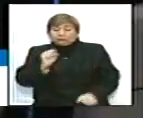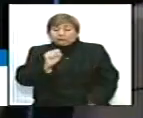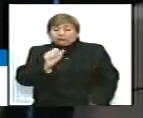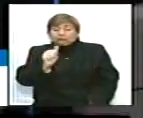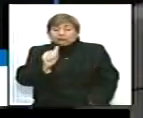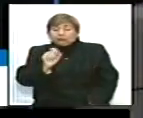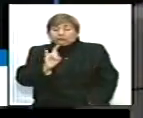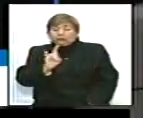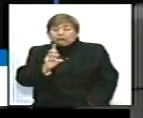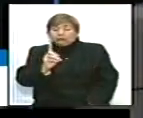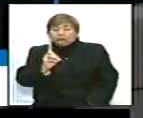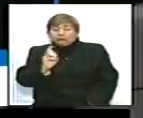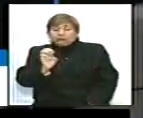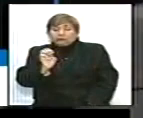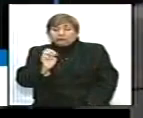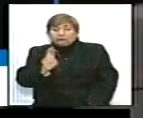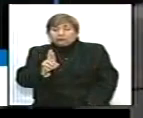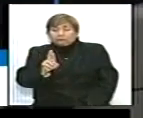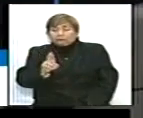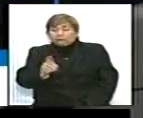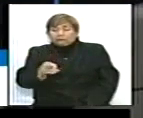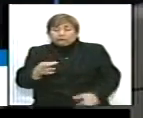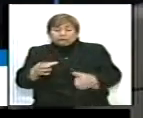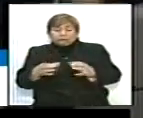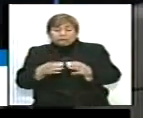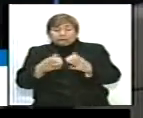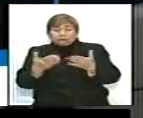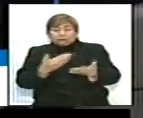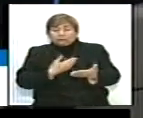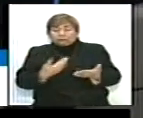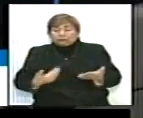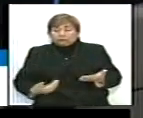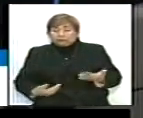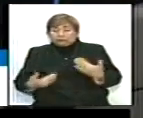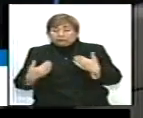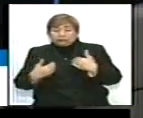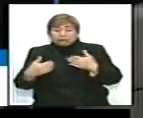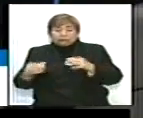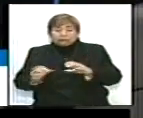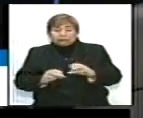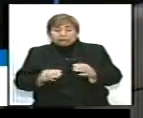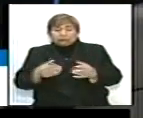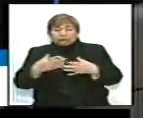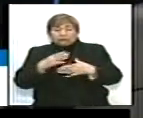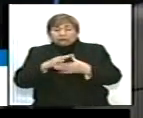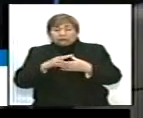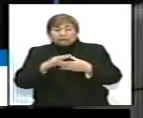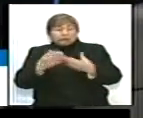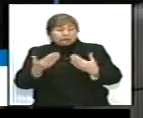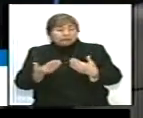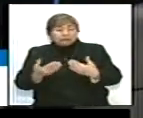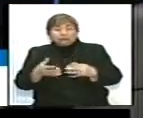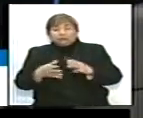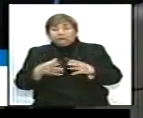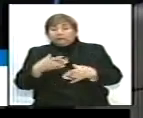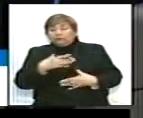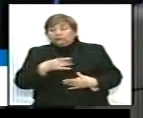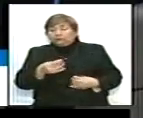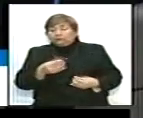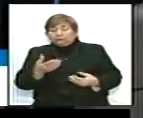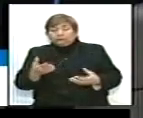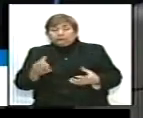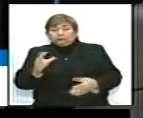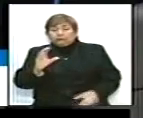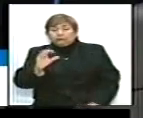una sesión extraordinaria del Congreso de la República y tengamos que tratar los intereses de esas empresas y los intereses de la